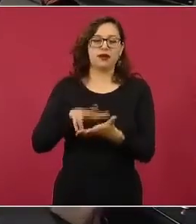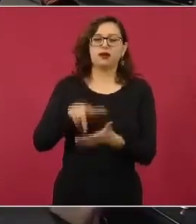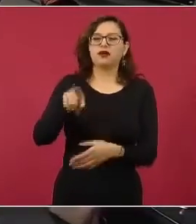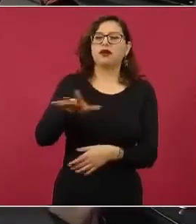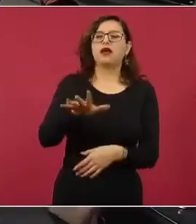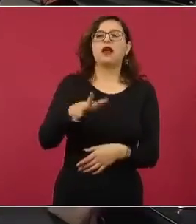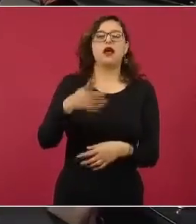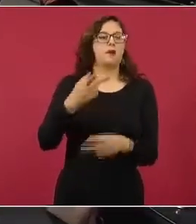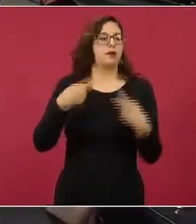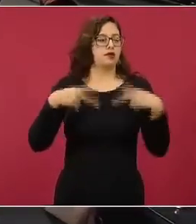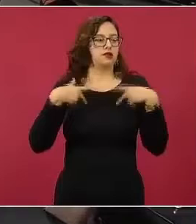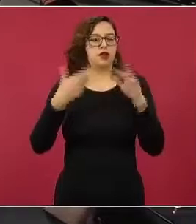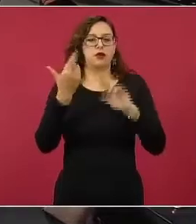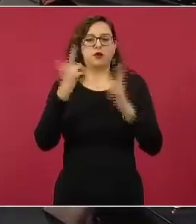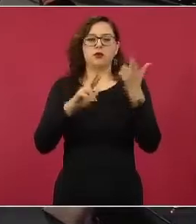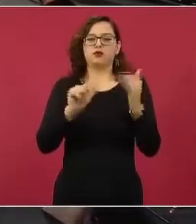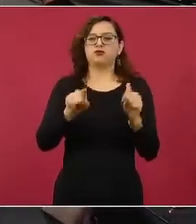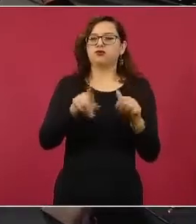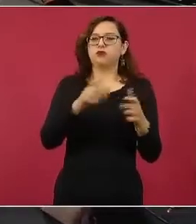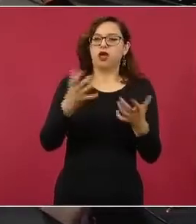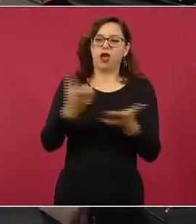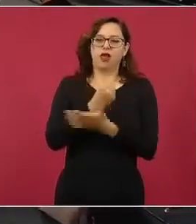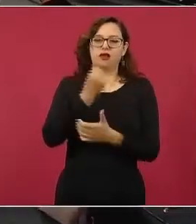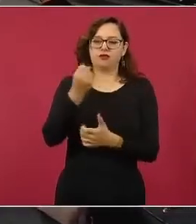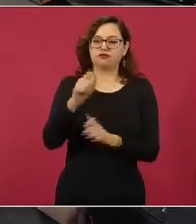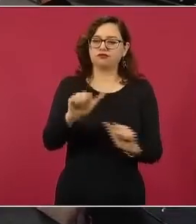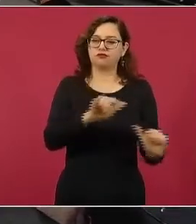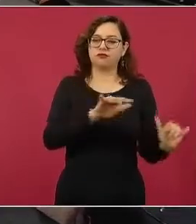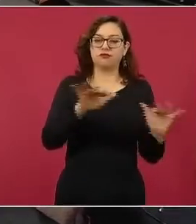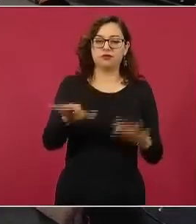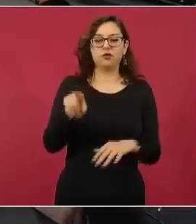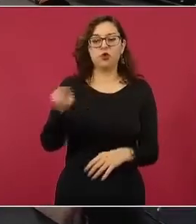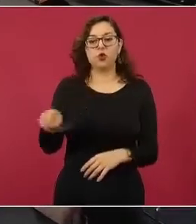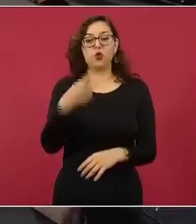así como de las novelas de Dostoyevsky.